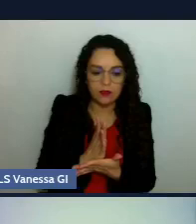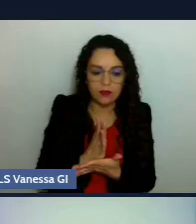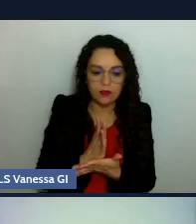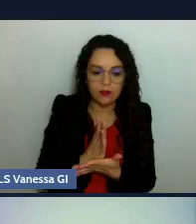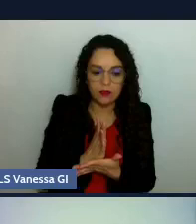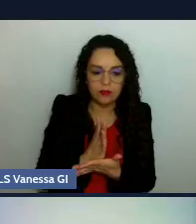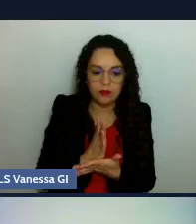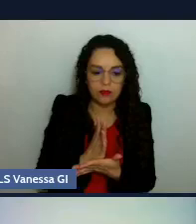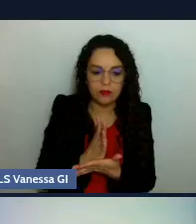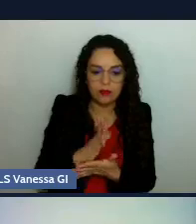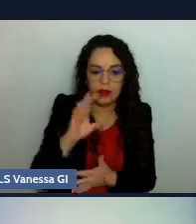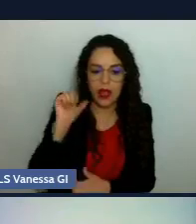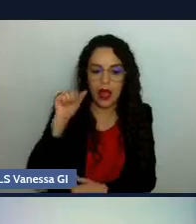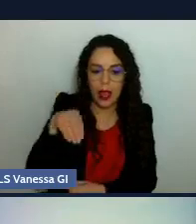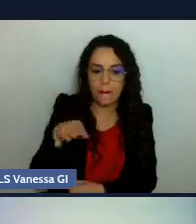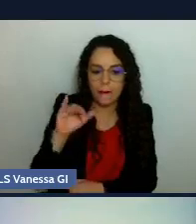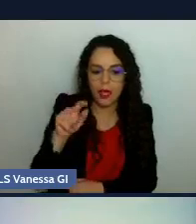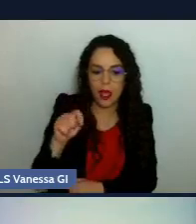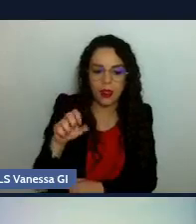Pongamos un ejemplo, una ciudad